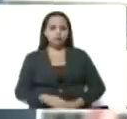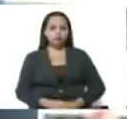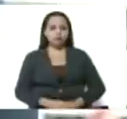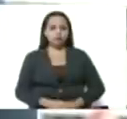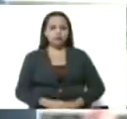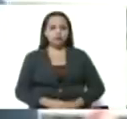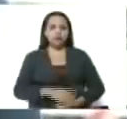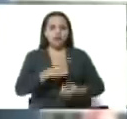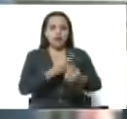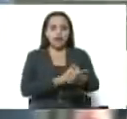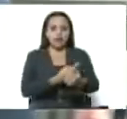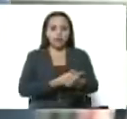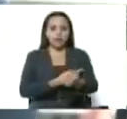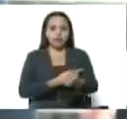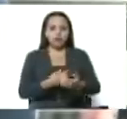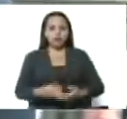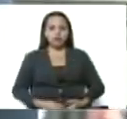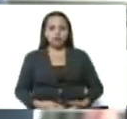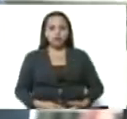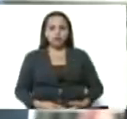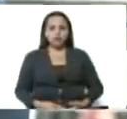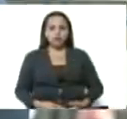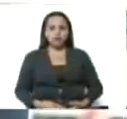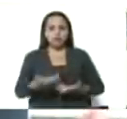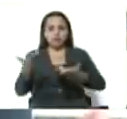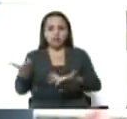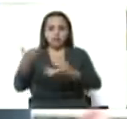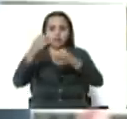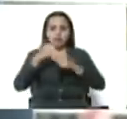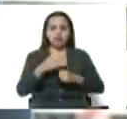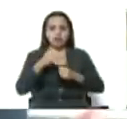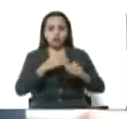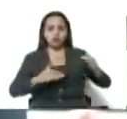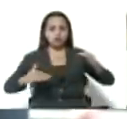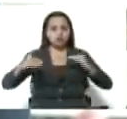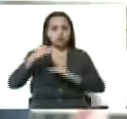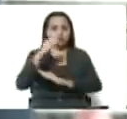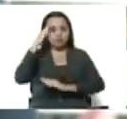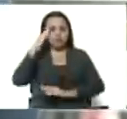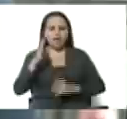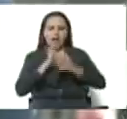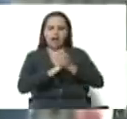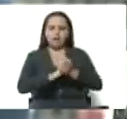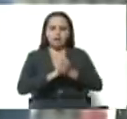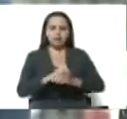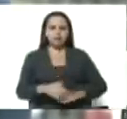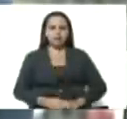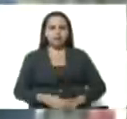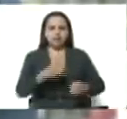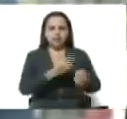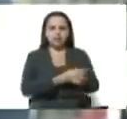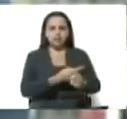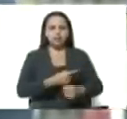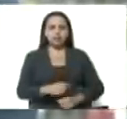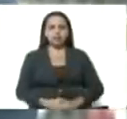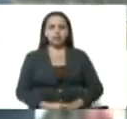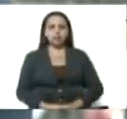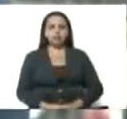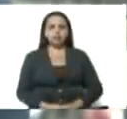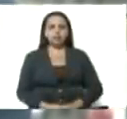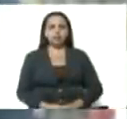de mi comandante pedro julián superior amigo y hermano